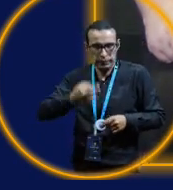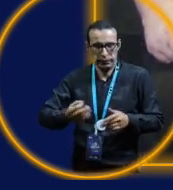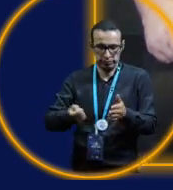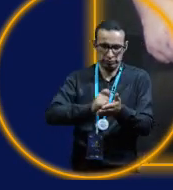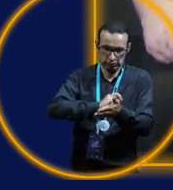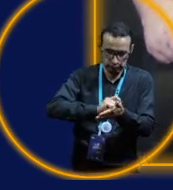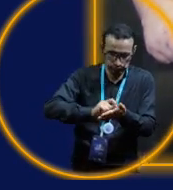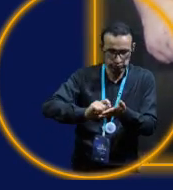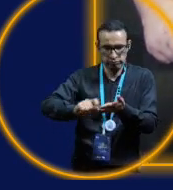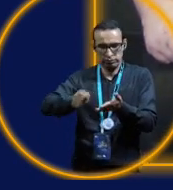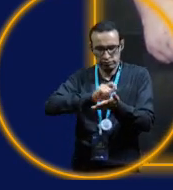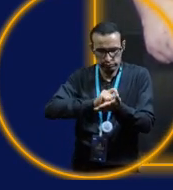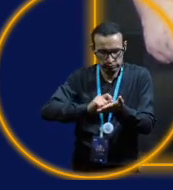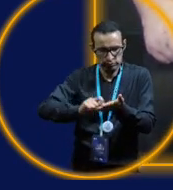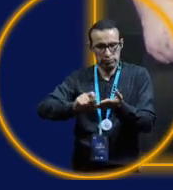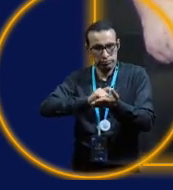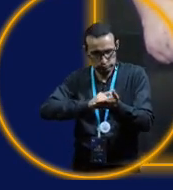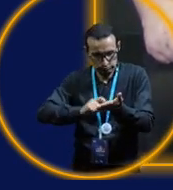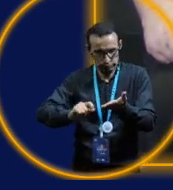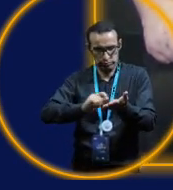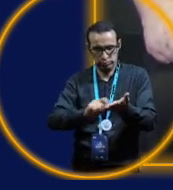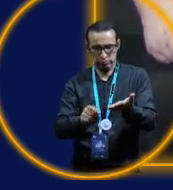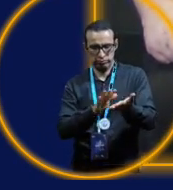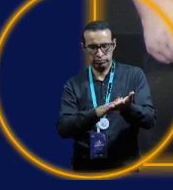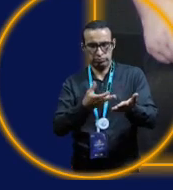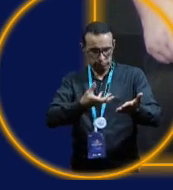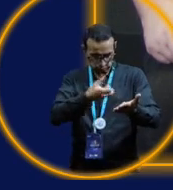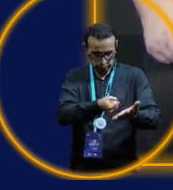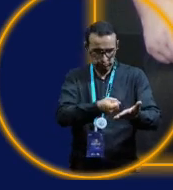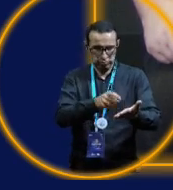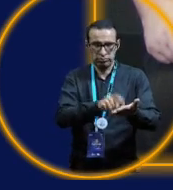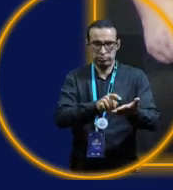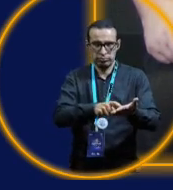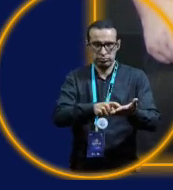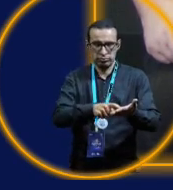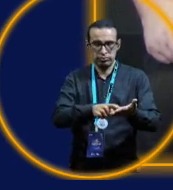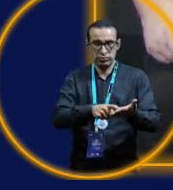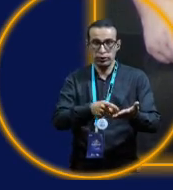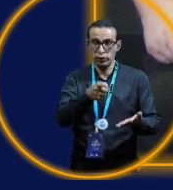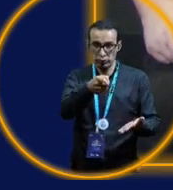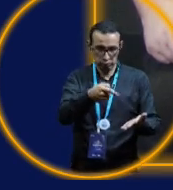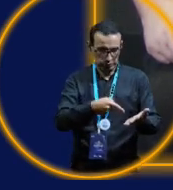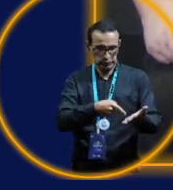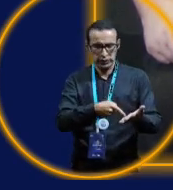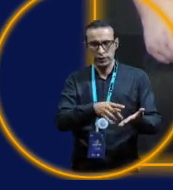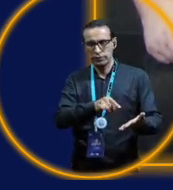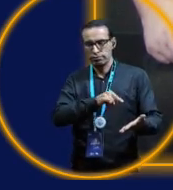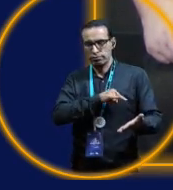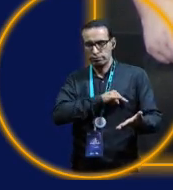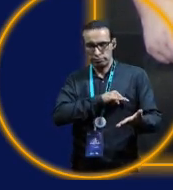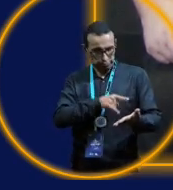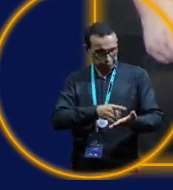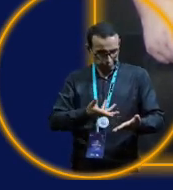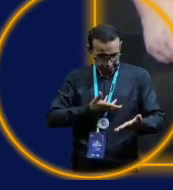con es si ti ese momento con ese paso de música Confía en eso confía si te hace sentir algo